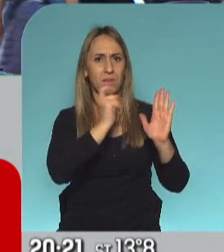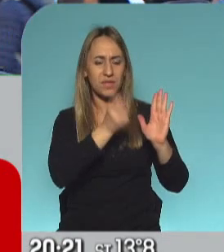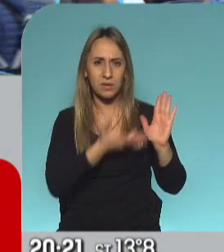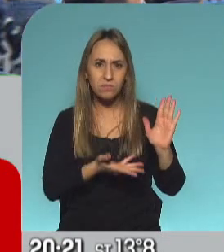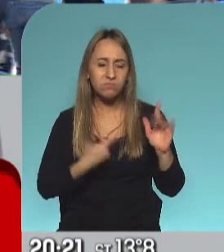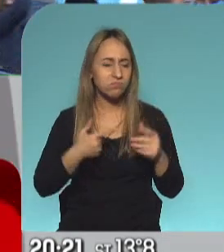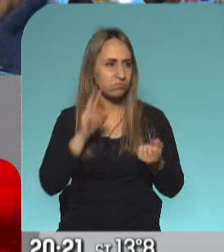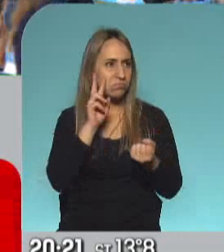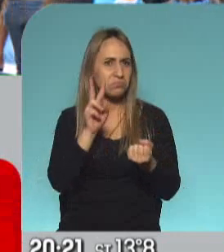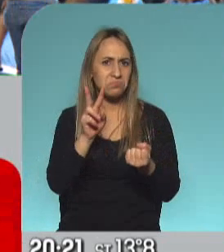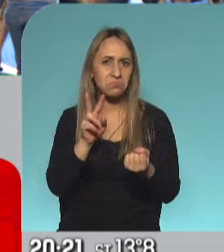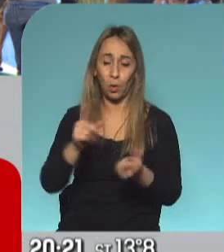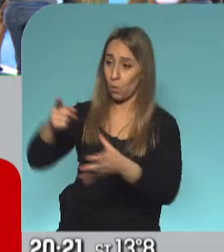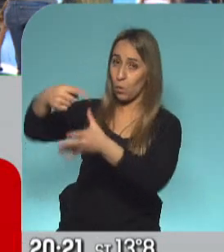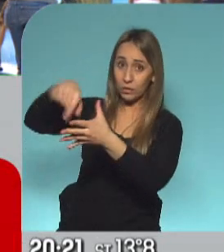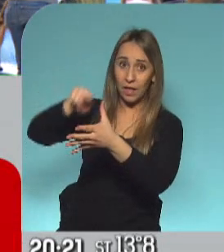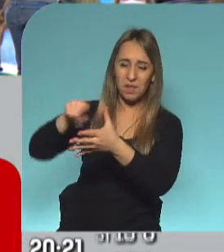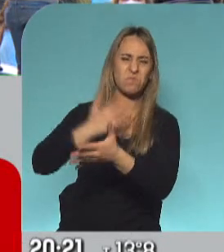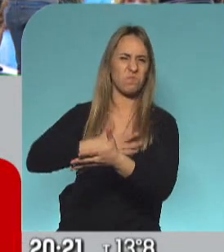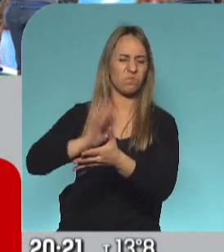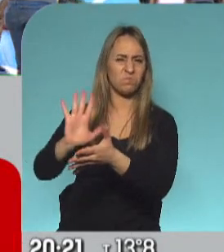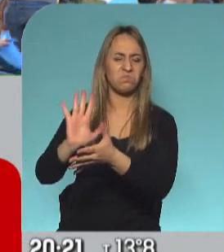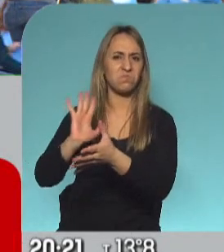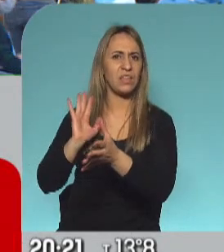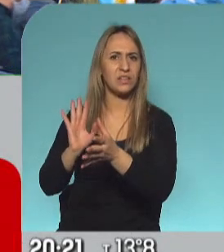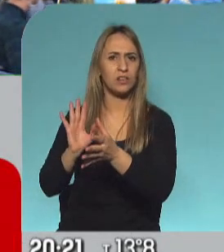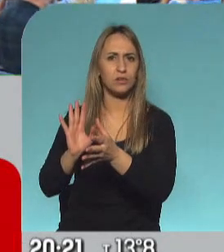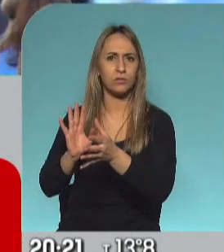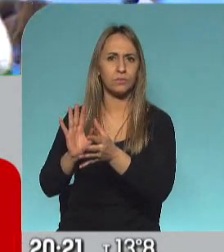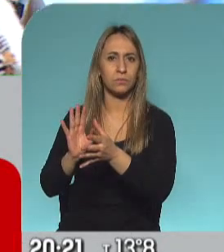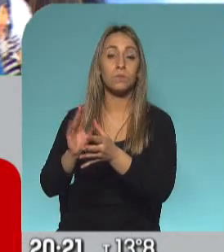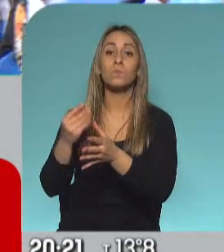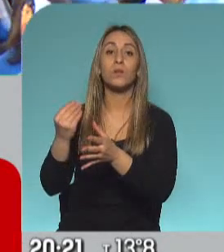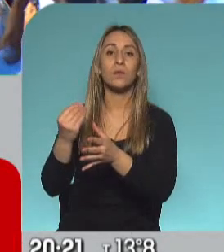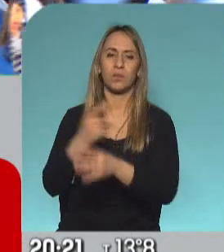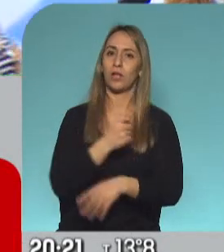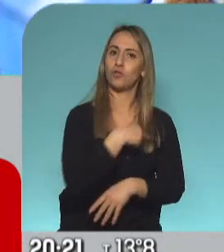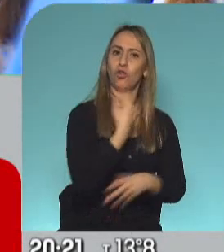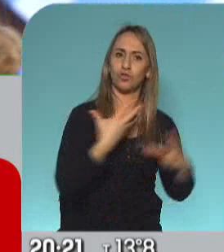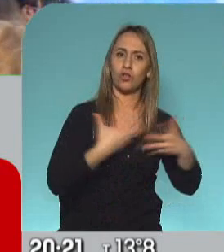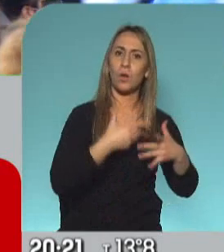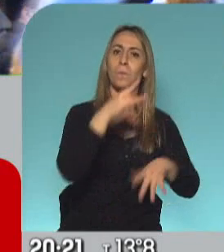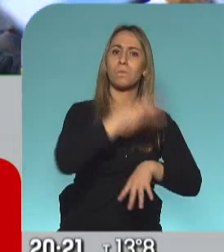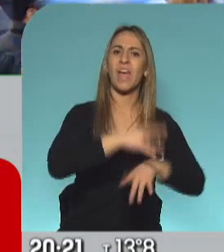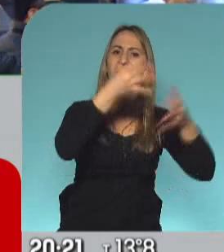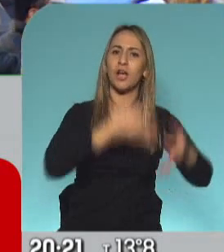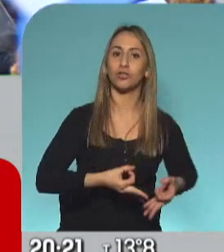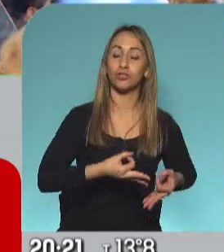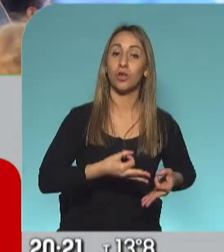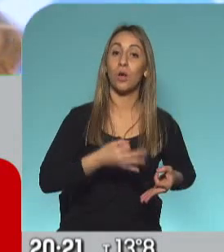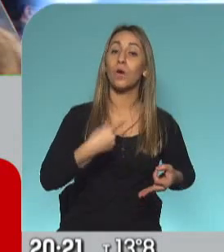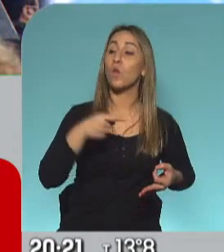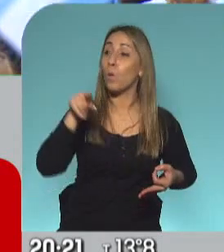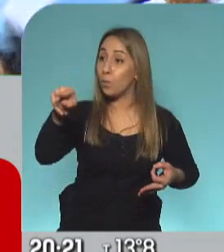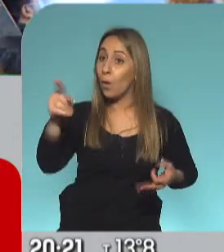No tengan inconvenientes. ¿Sabe por qué? Porque somos médicos. Y cuando llegue usted a la